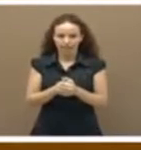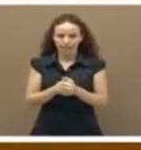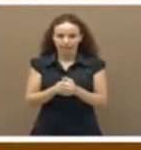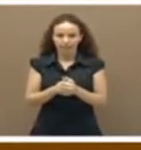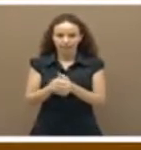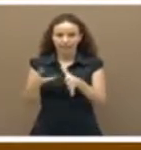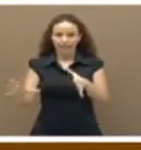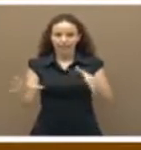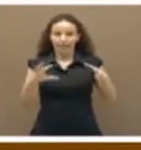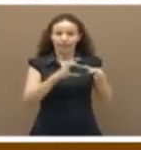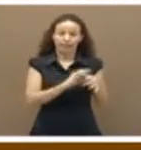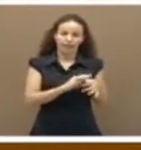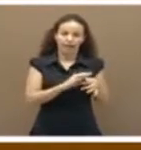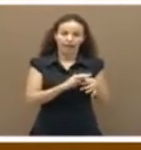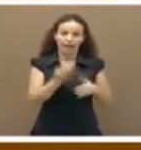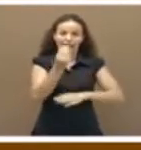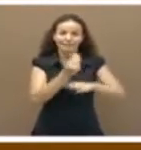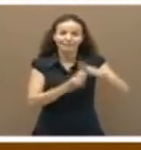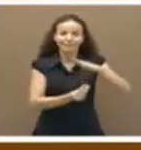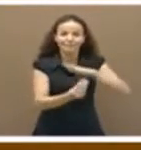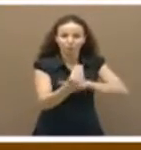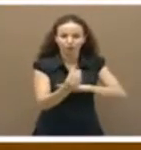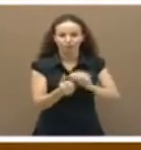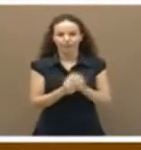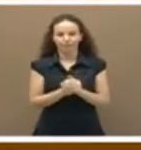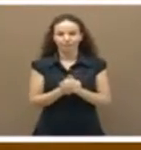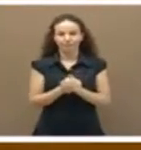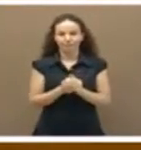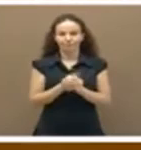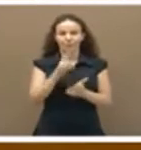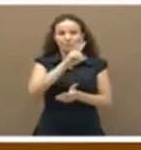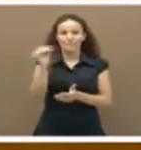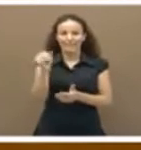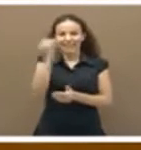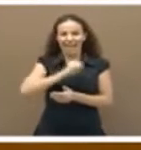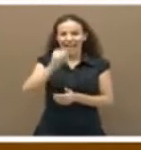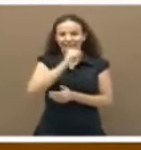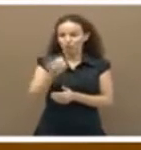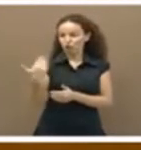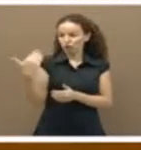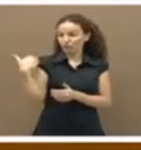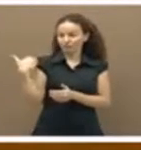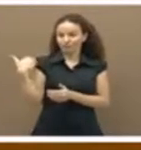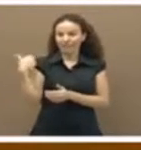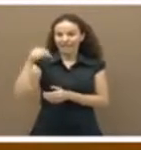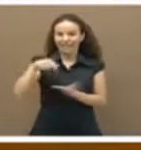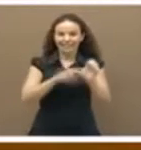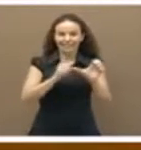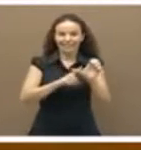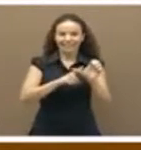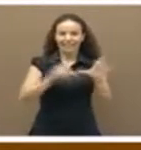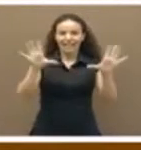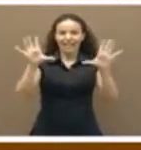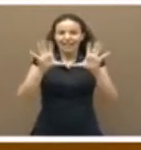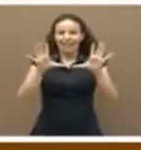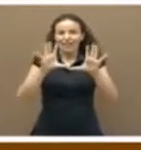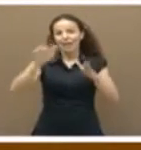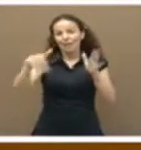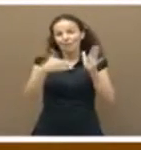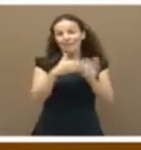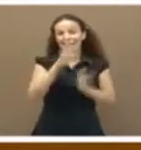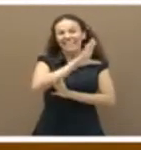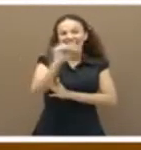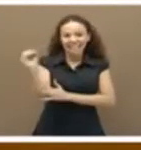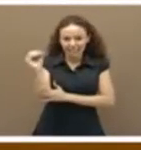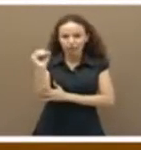con la demografía. Hace 20 años, en 1996, en Extremadura hubo 10.561